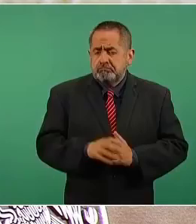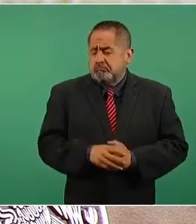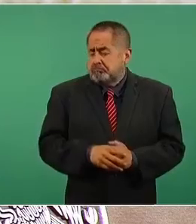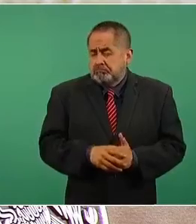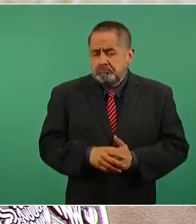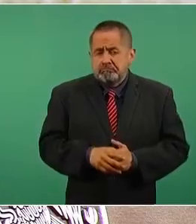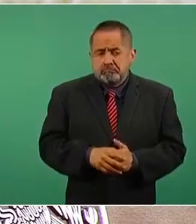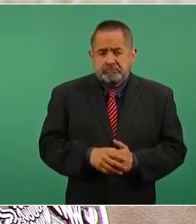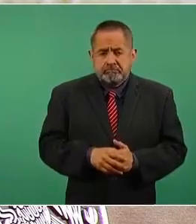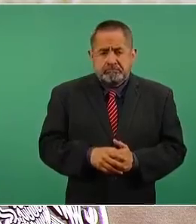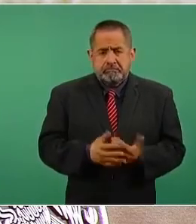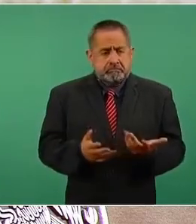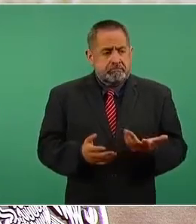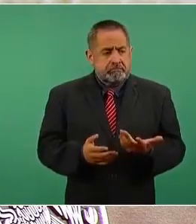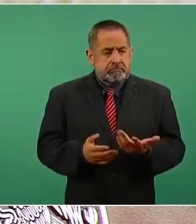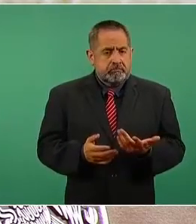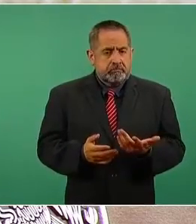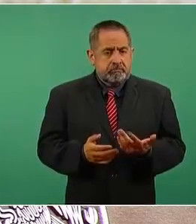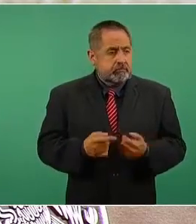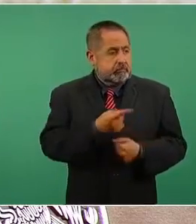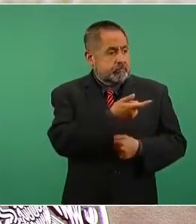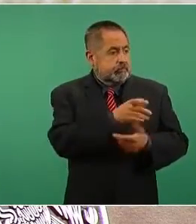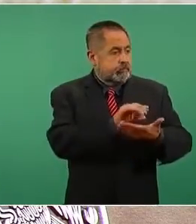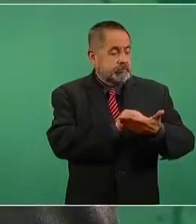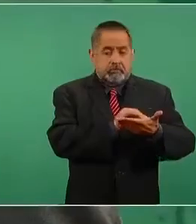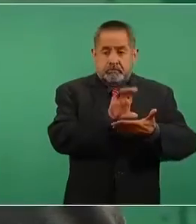porque no han invertido